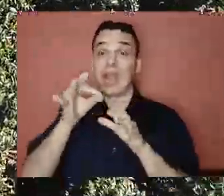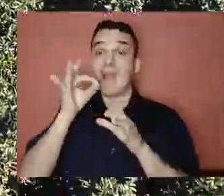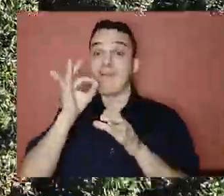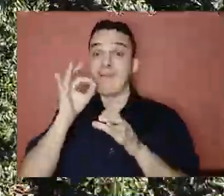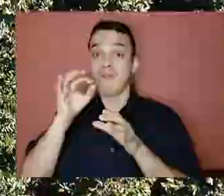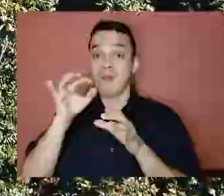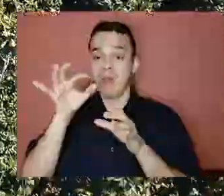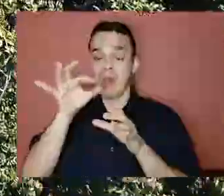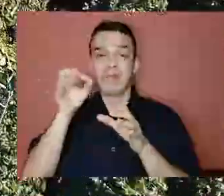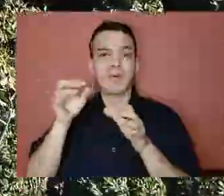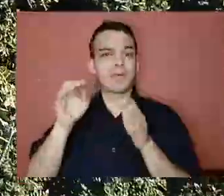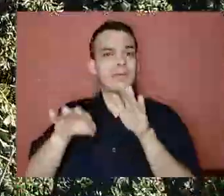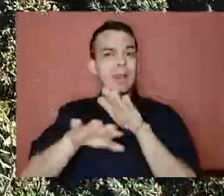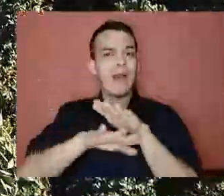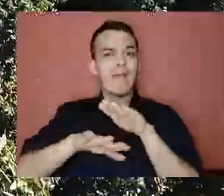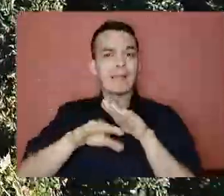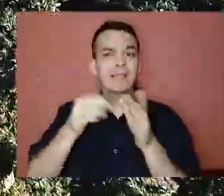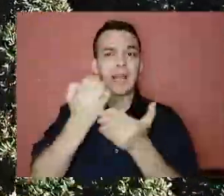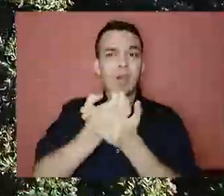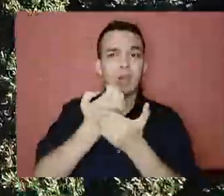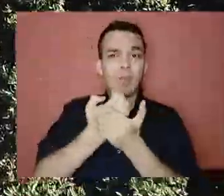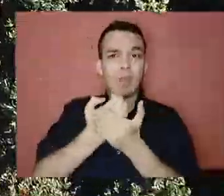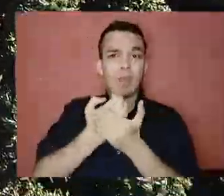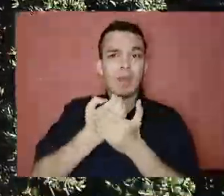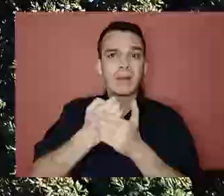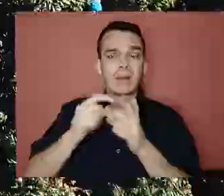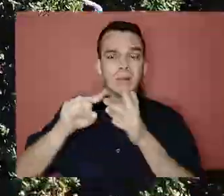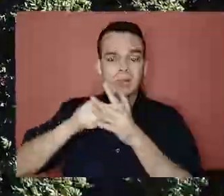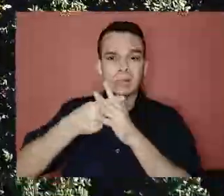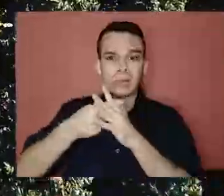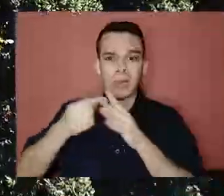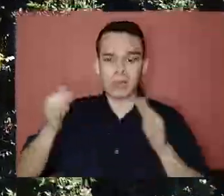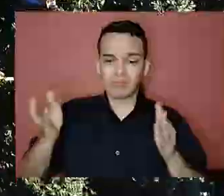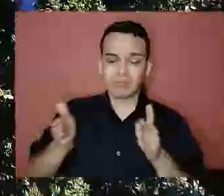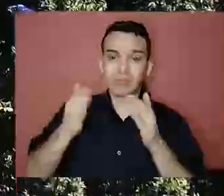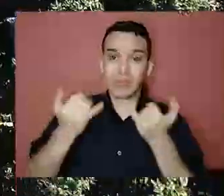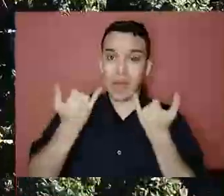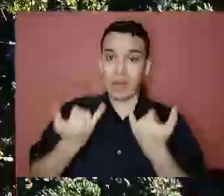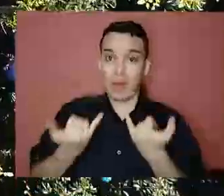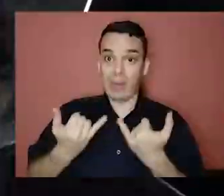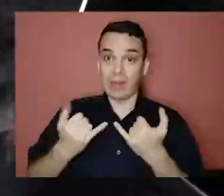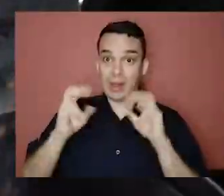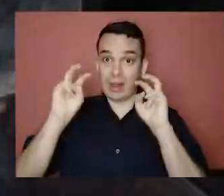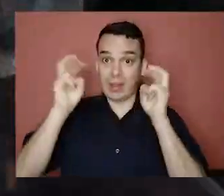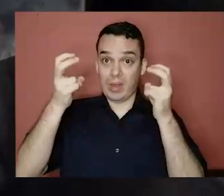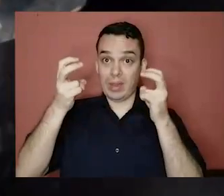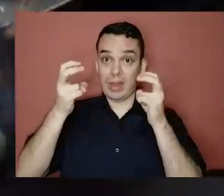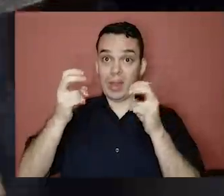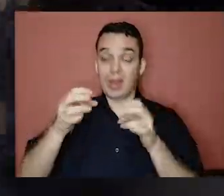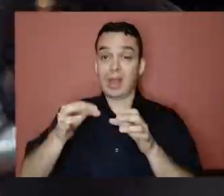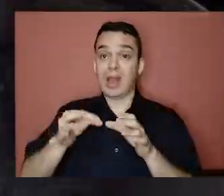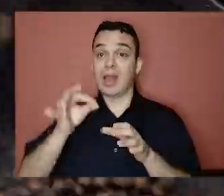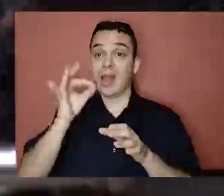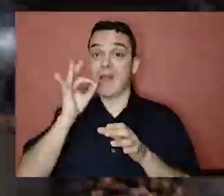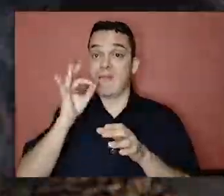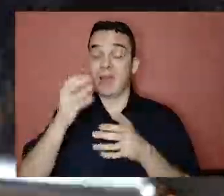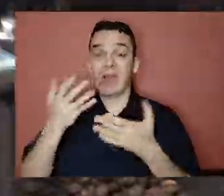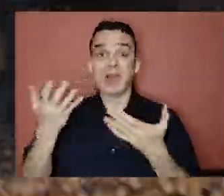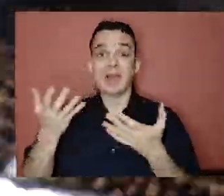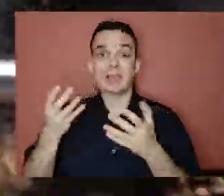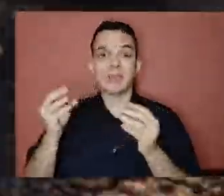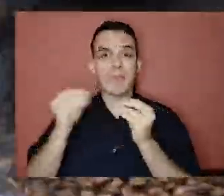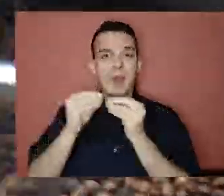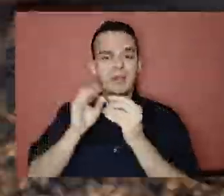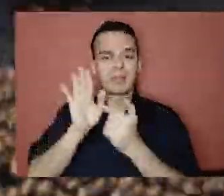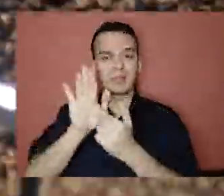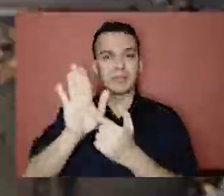independiente, el café fue la base de la economía y principal motor del desarrollo nacional. En la actualidad, la temática del café es